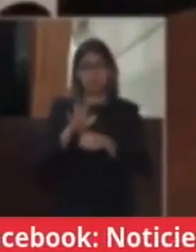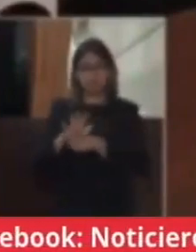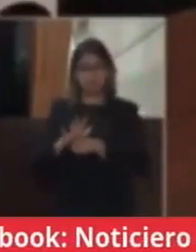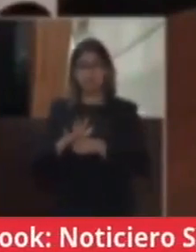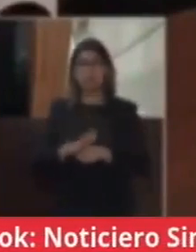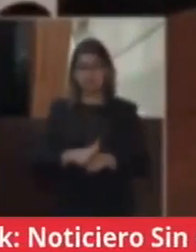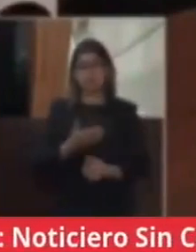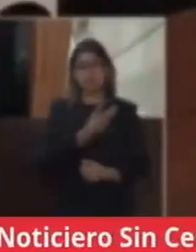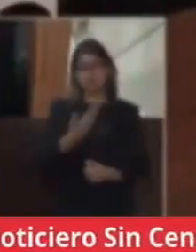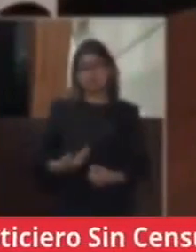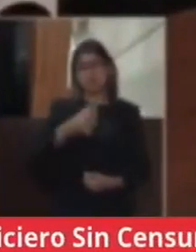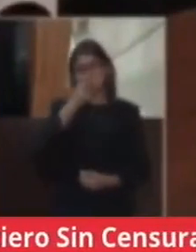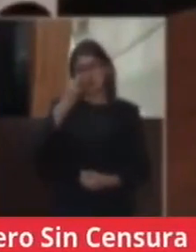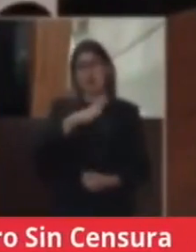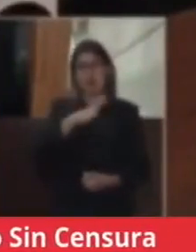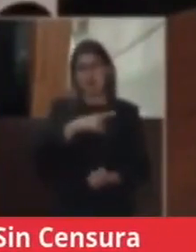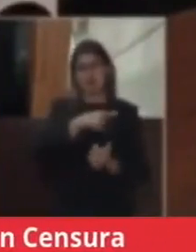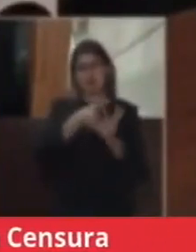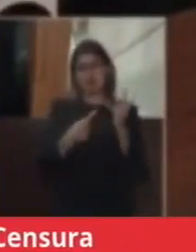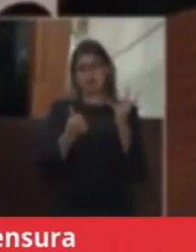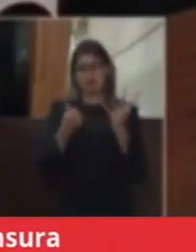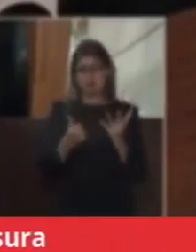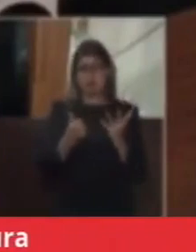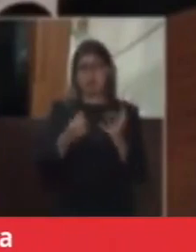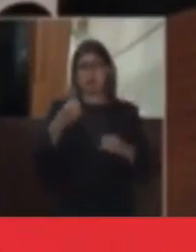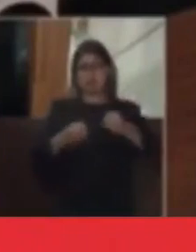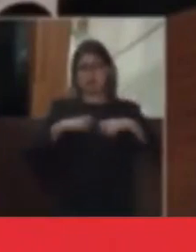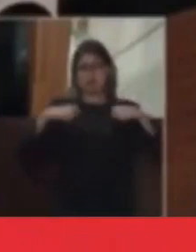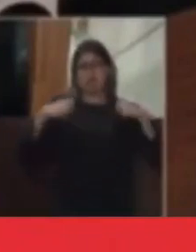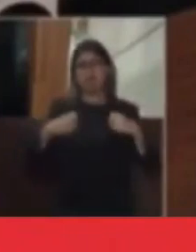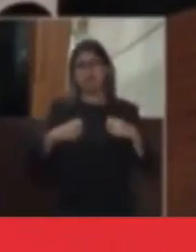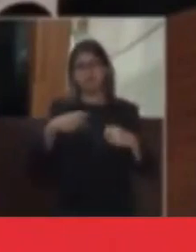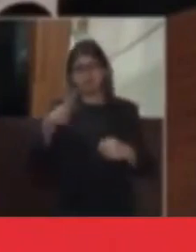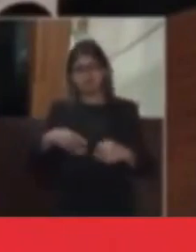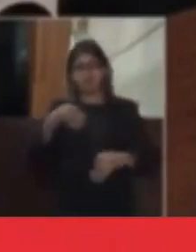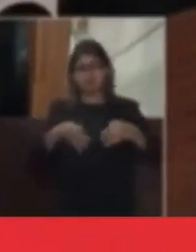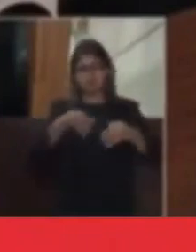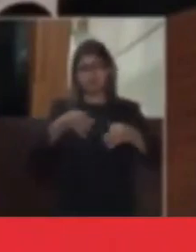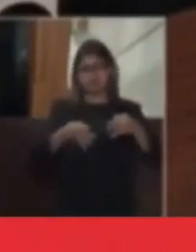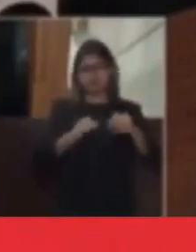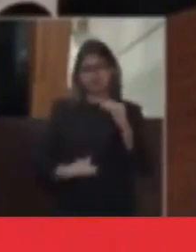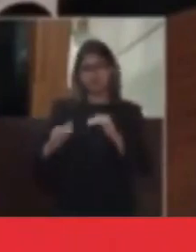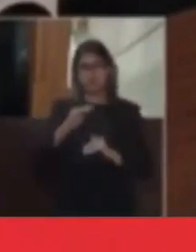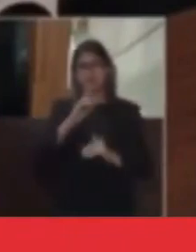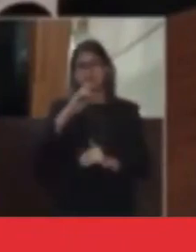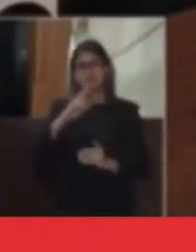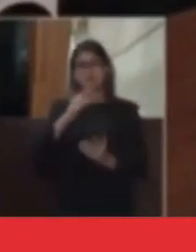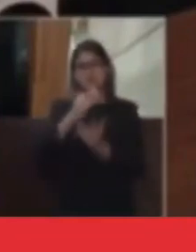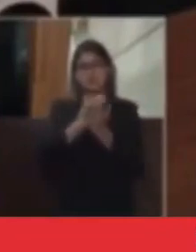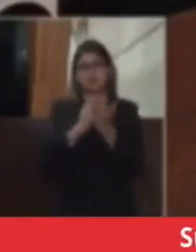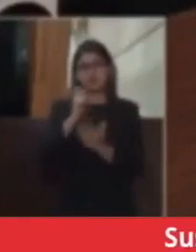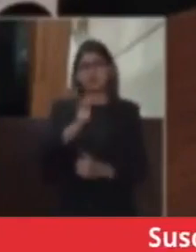terrible contradicción que te voy a platicar ahorita. Eh, es decir, yo voy al INE y les pido, emitan lineamientos